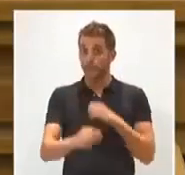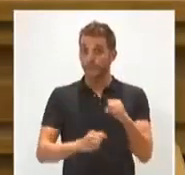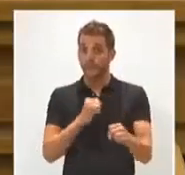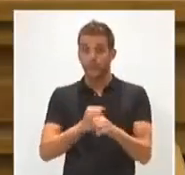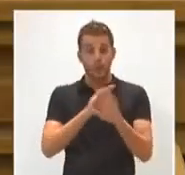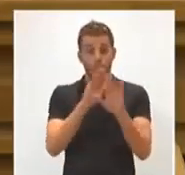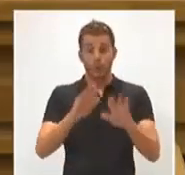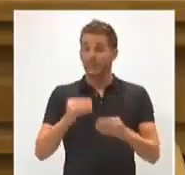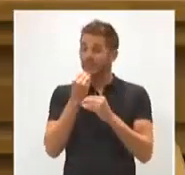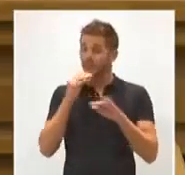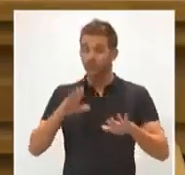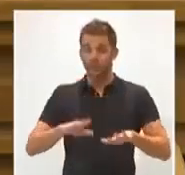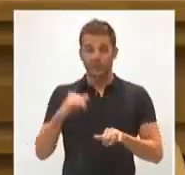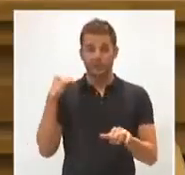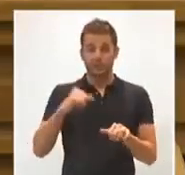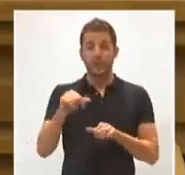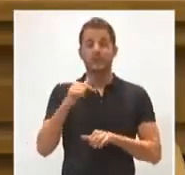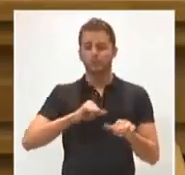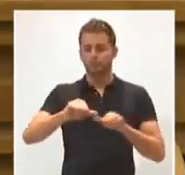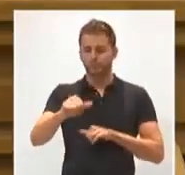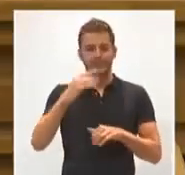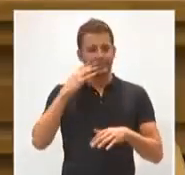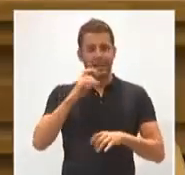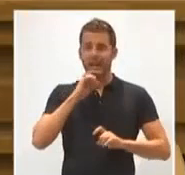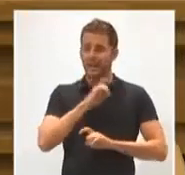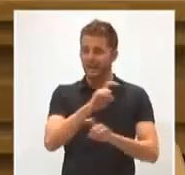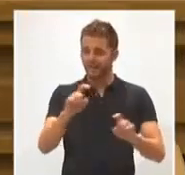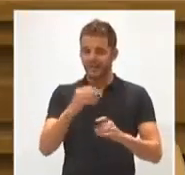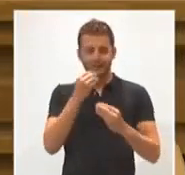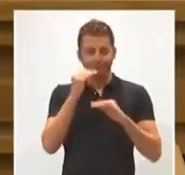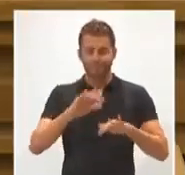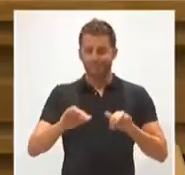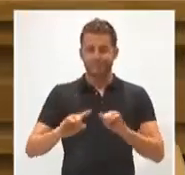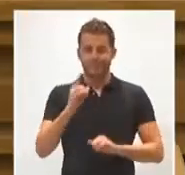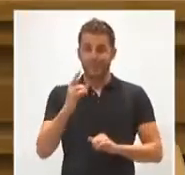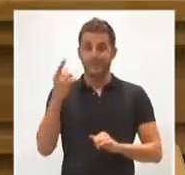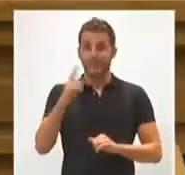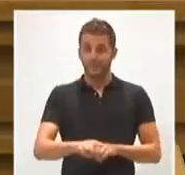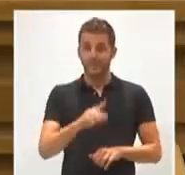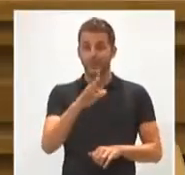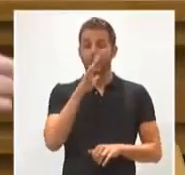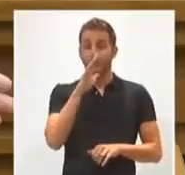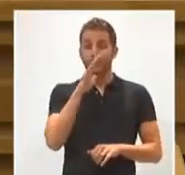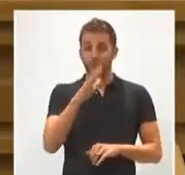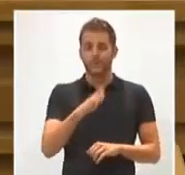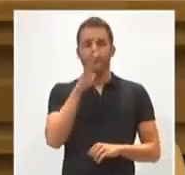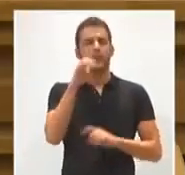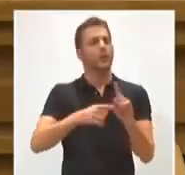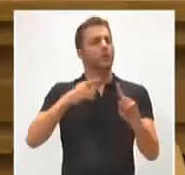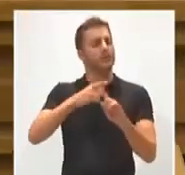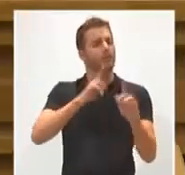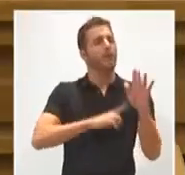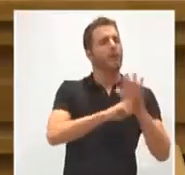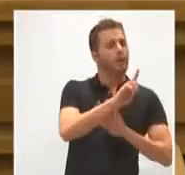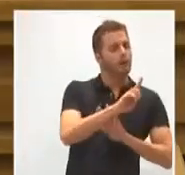histórico y ya les digo que los siguientes van a ser también históricos históricos porque hay que acometer no solo el objetivo de recuperarnos sino